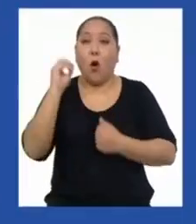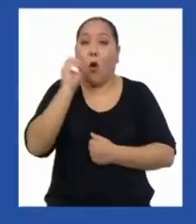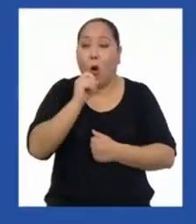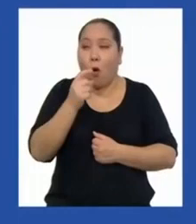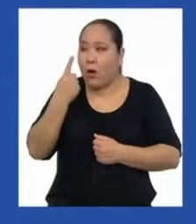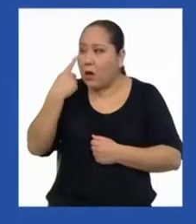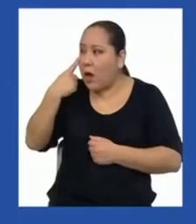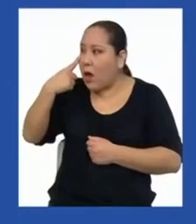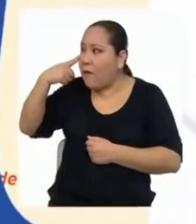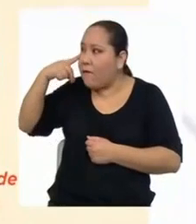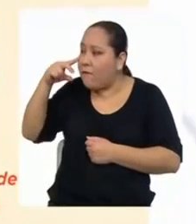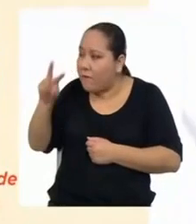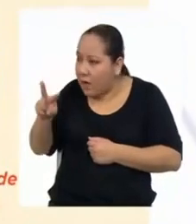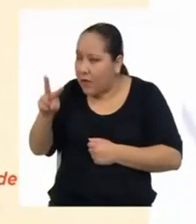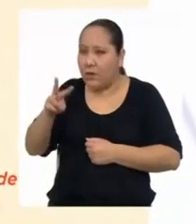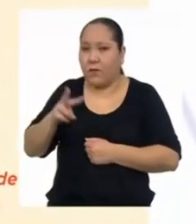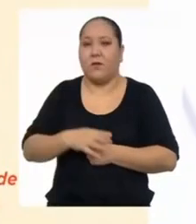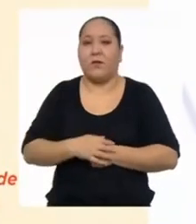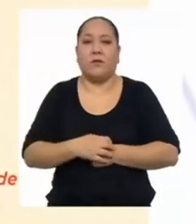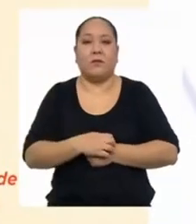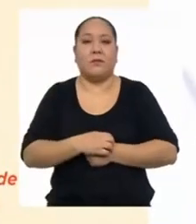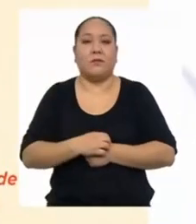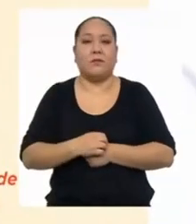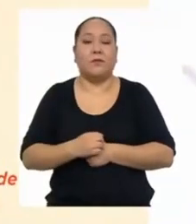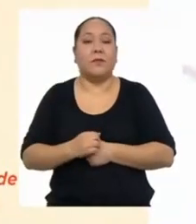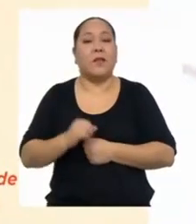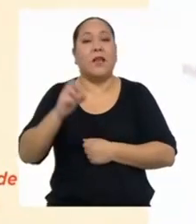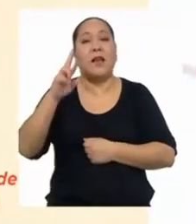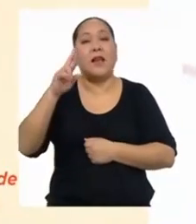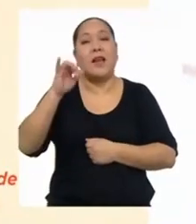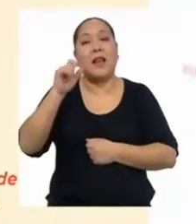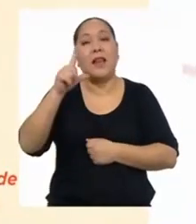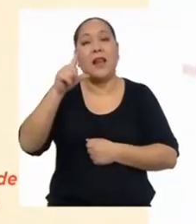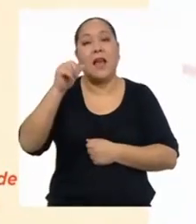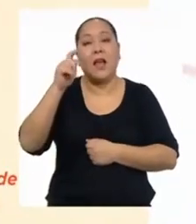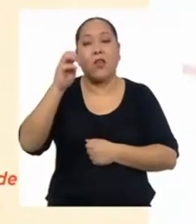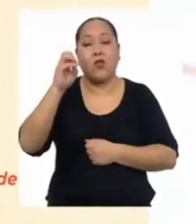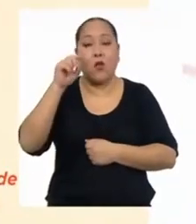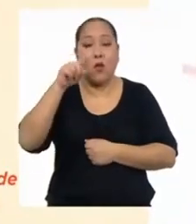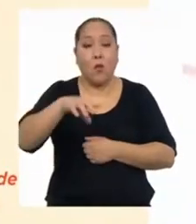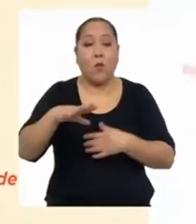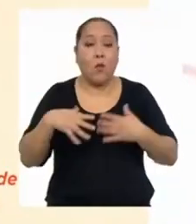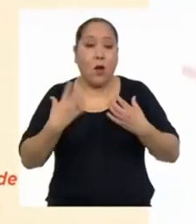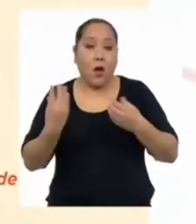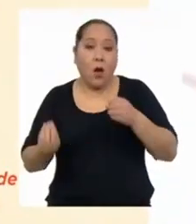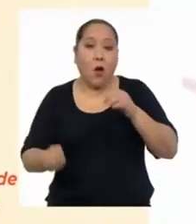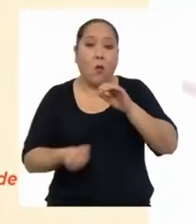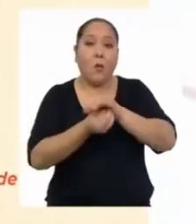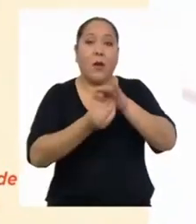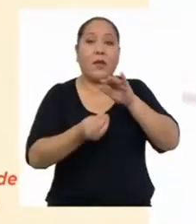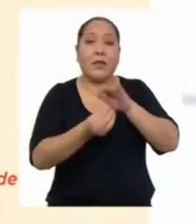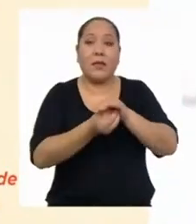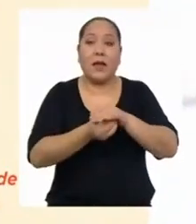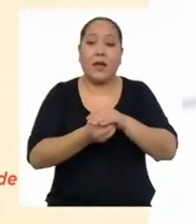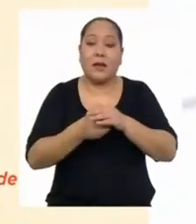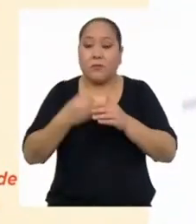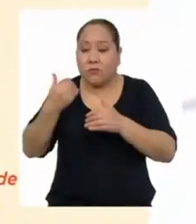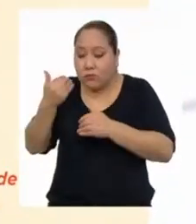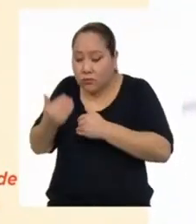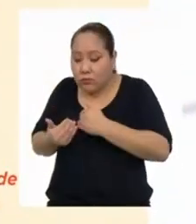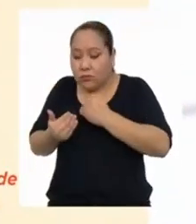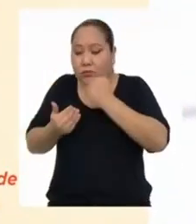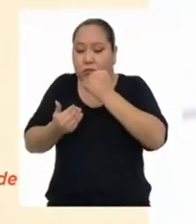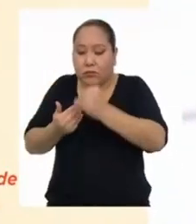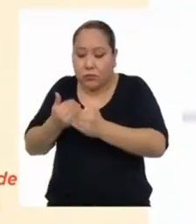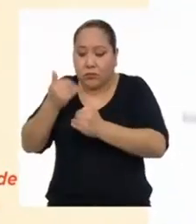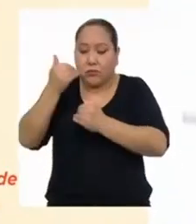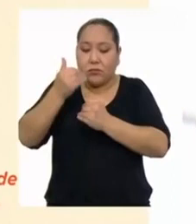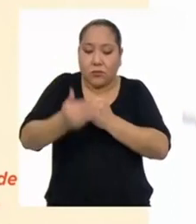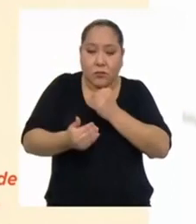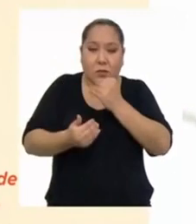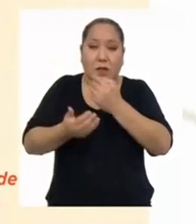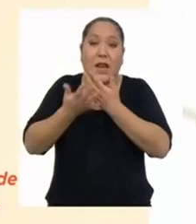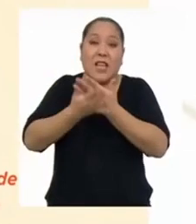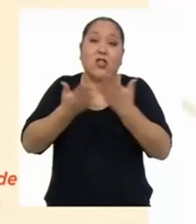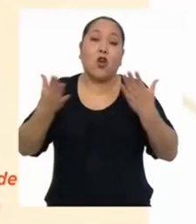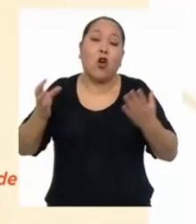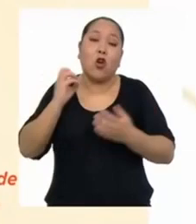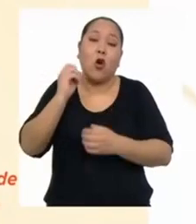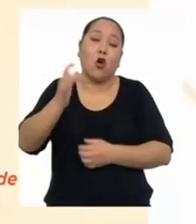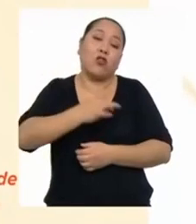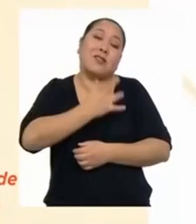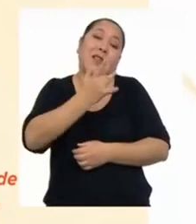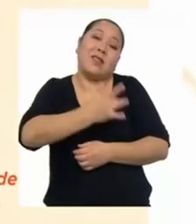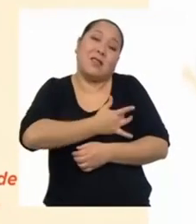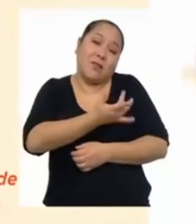testigo. El relato puede incluir la secuencia de los hechos y las emociones sentidas. De